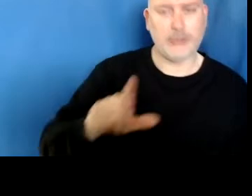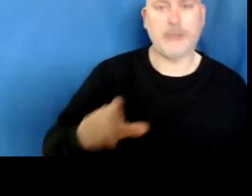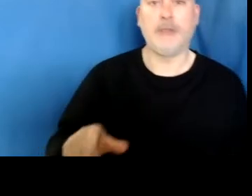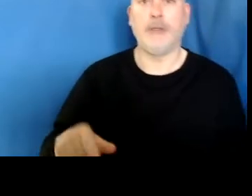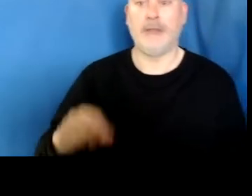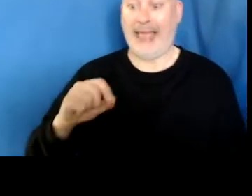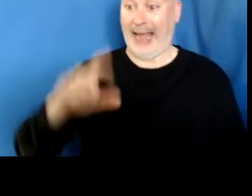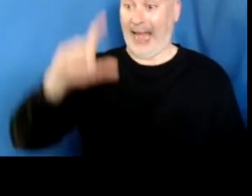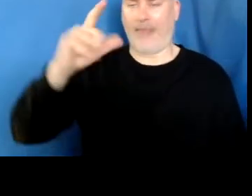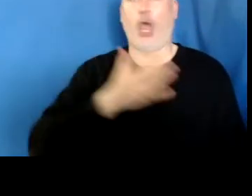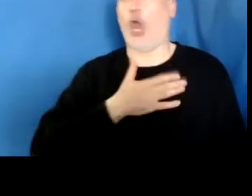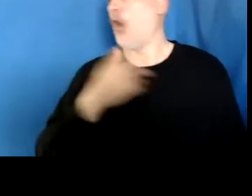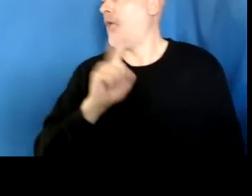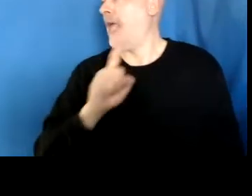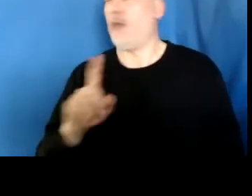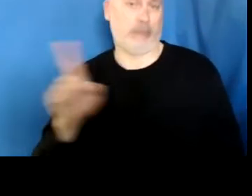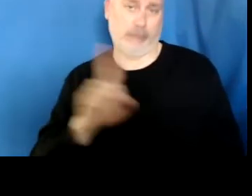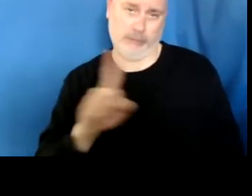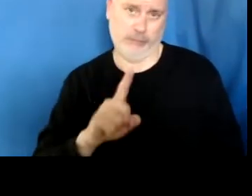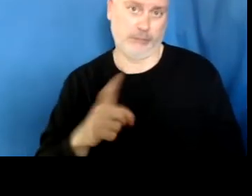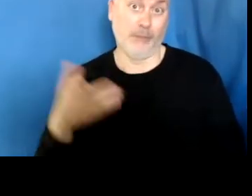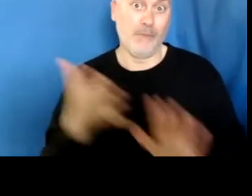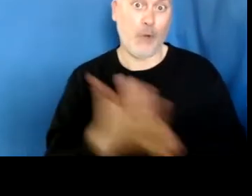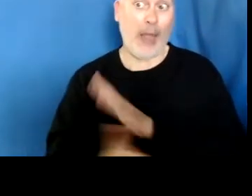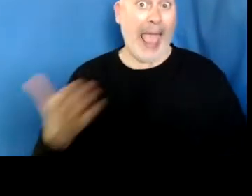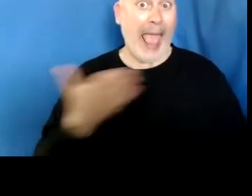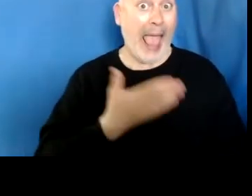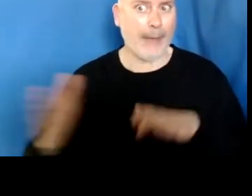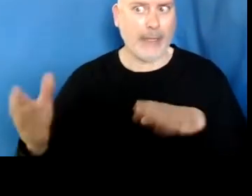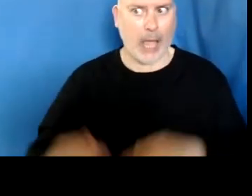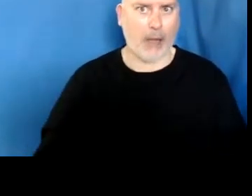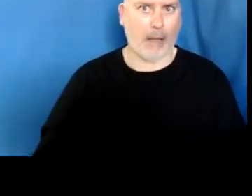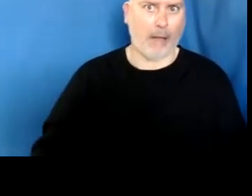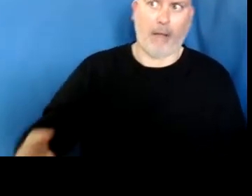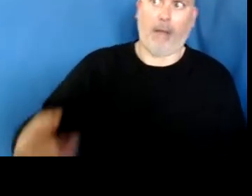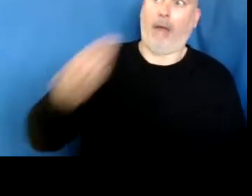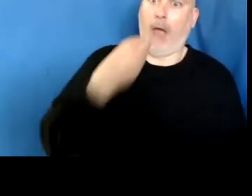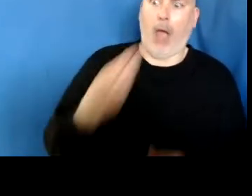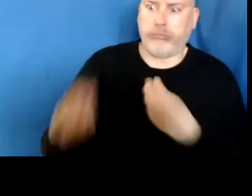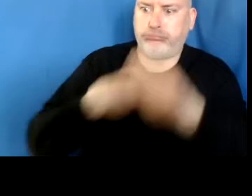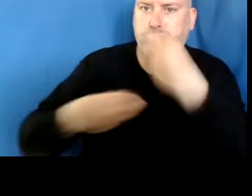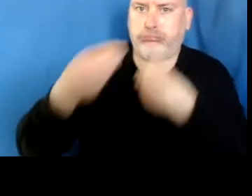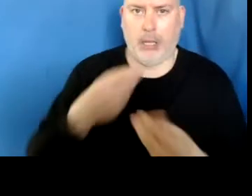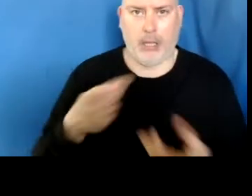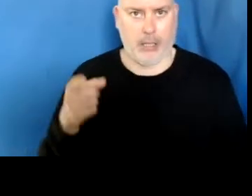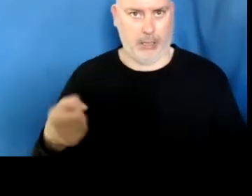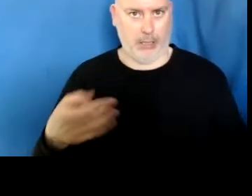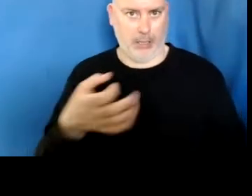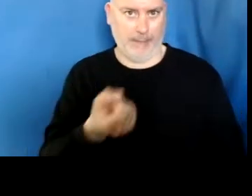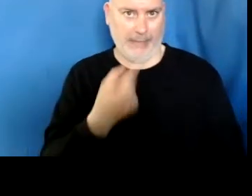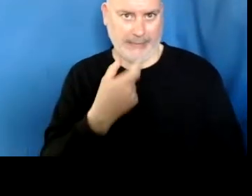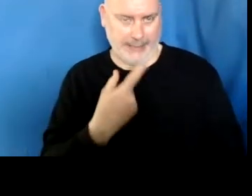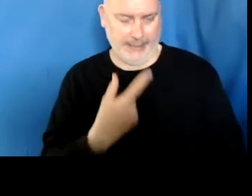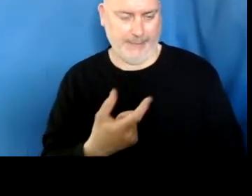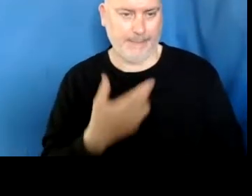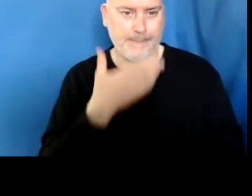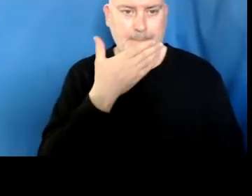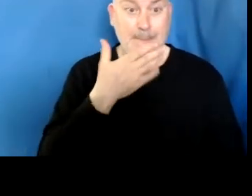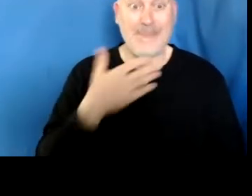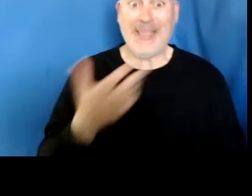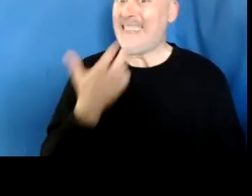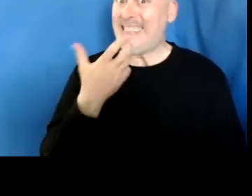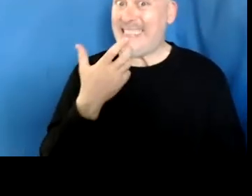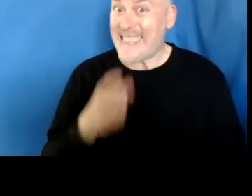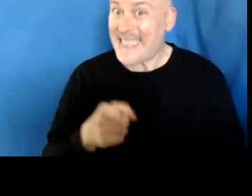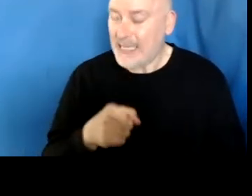grandes, es porque queremos evitar que los niños se intoxiquen. ¿Qué tenemos que hacer si pensamos que un niño